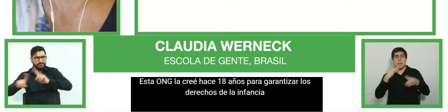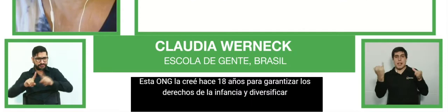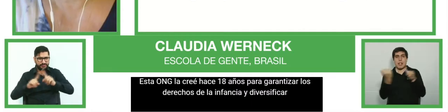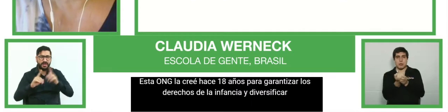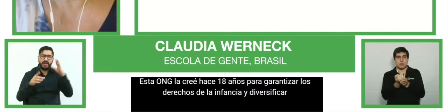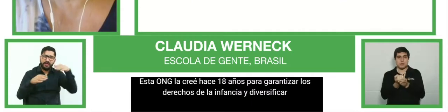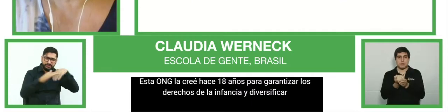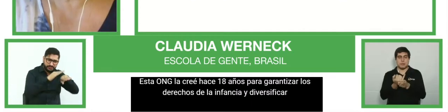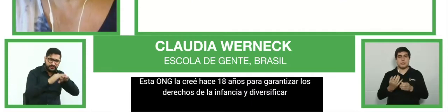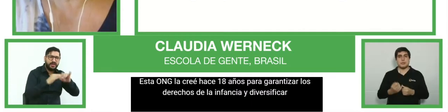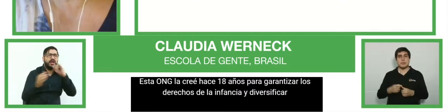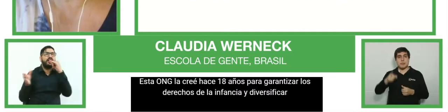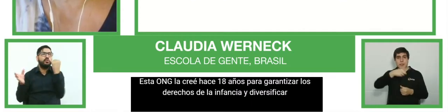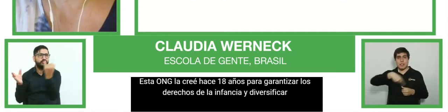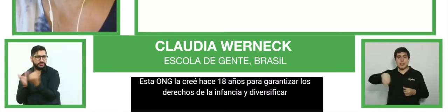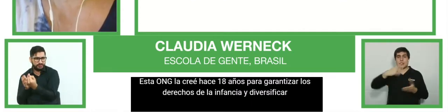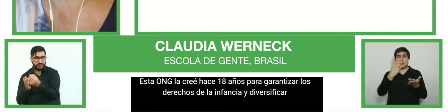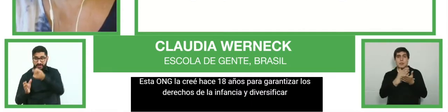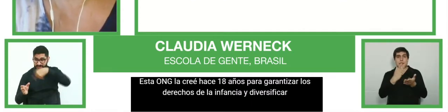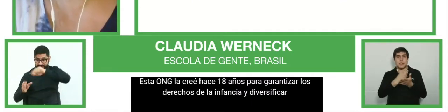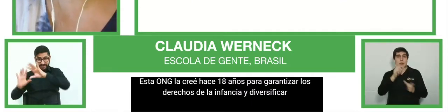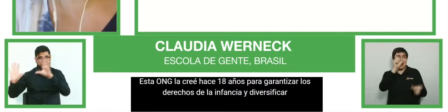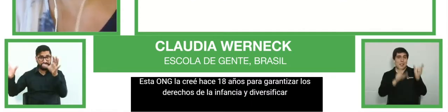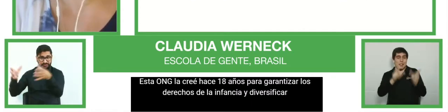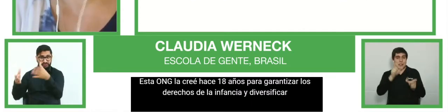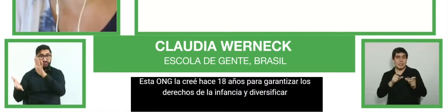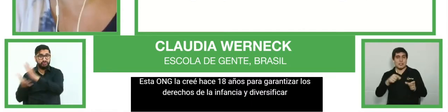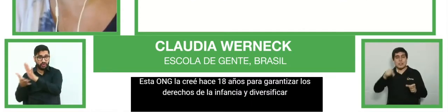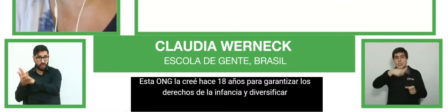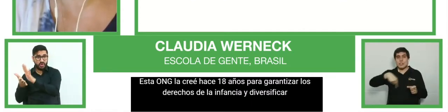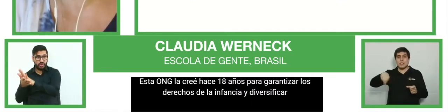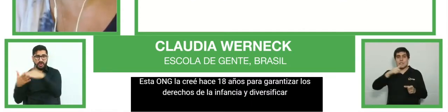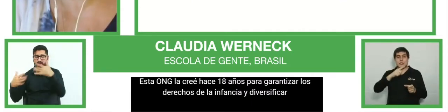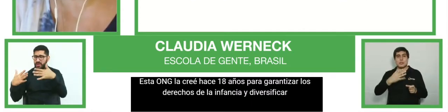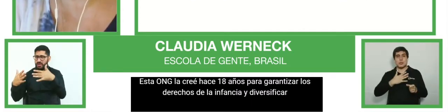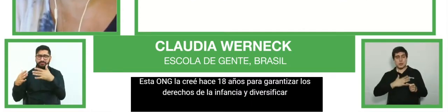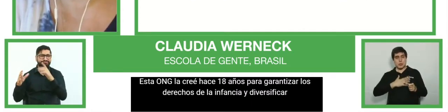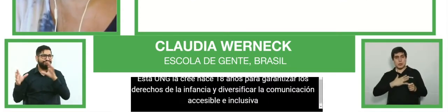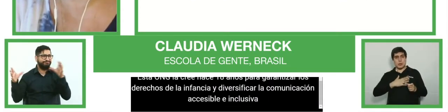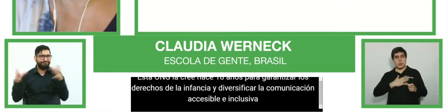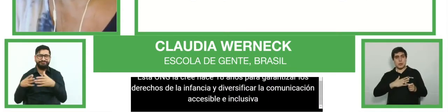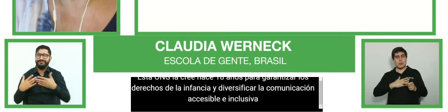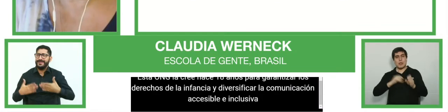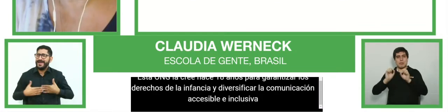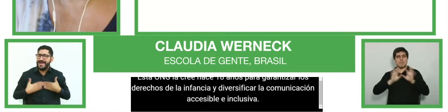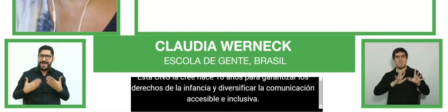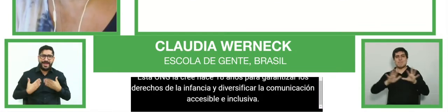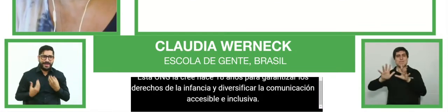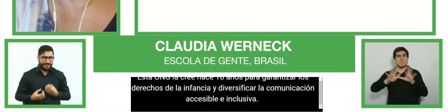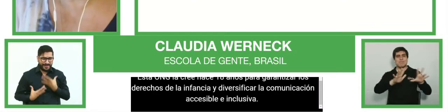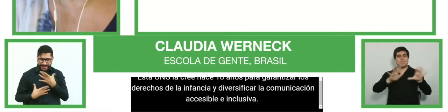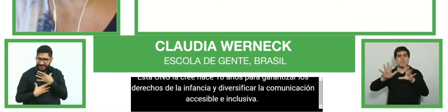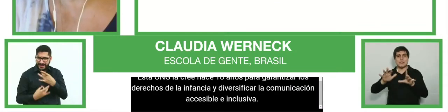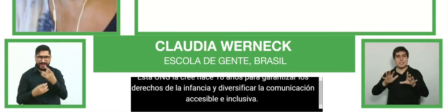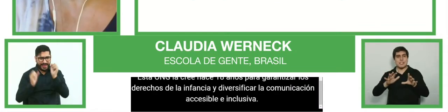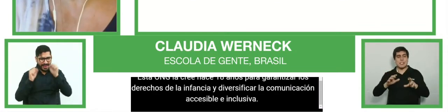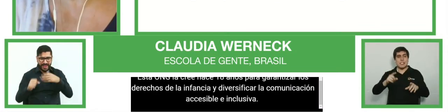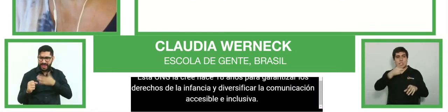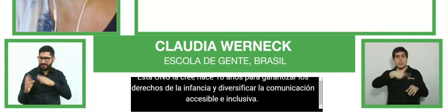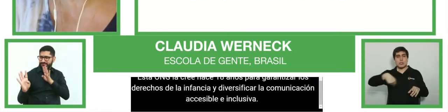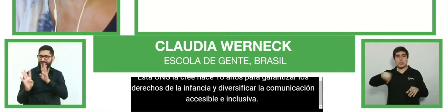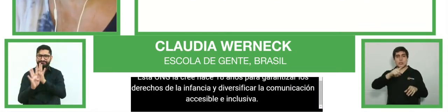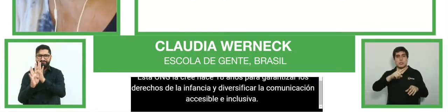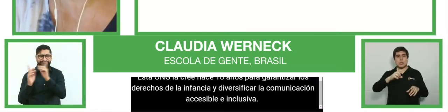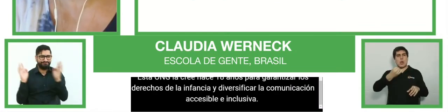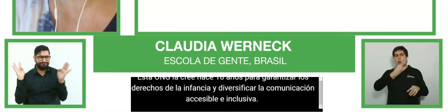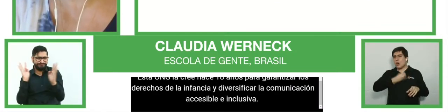inclusiva. Somos Escuela de Gente porque somos seguidores incondicionales de gente y no admitimos ningún tipo